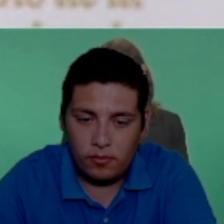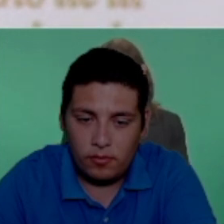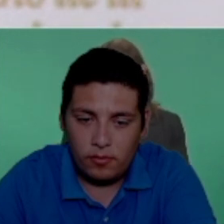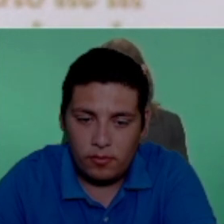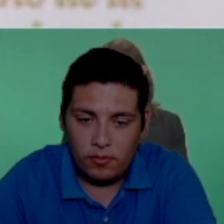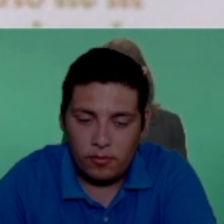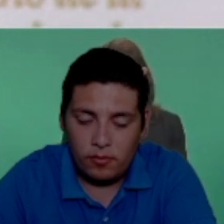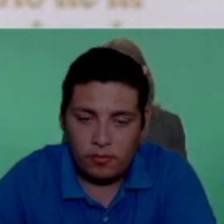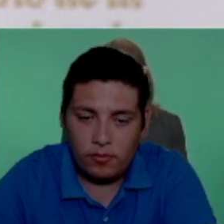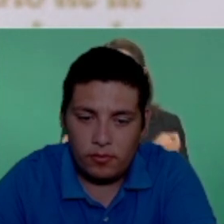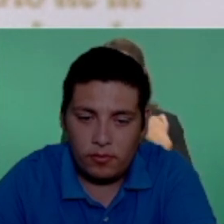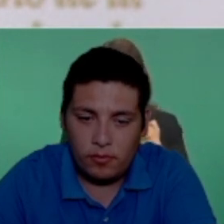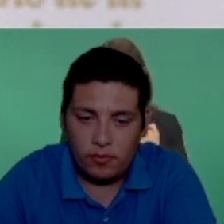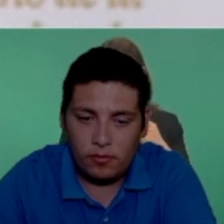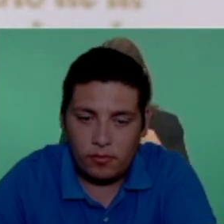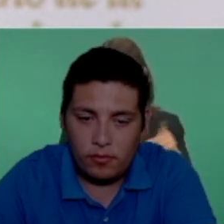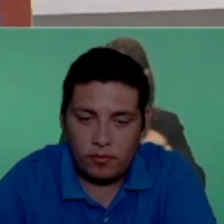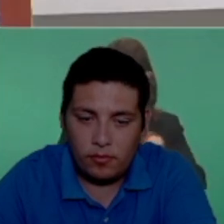sacó también